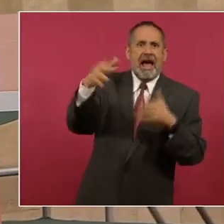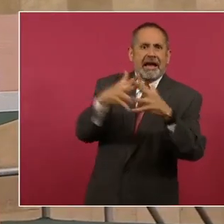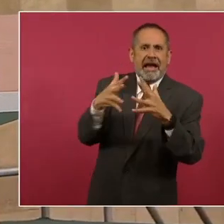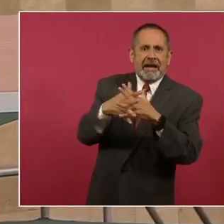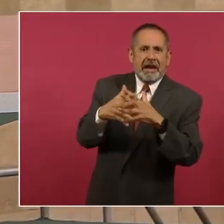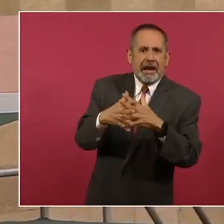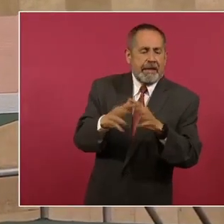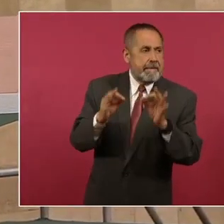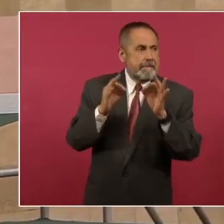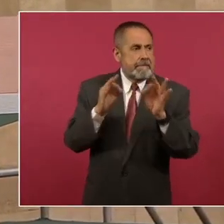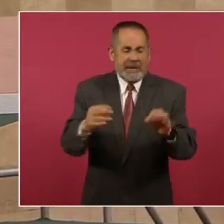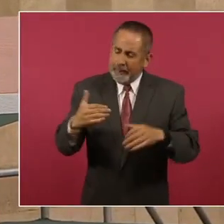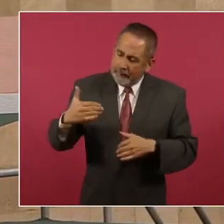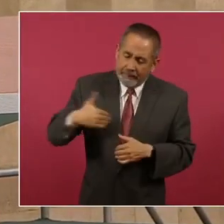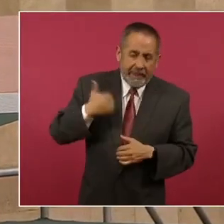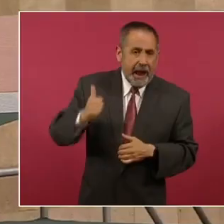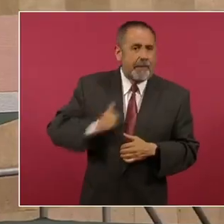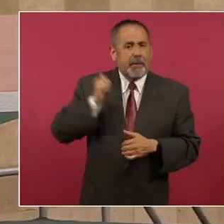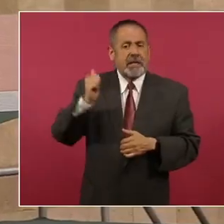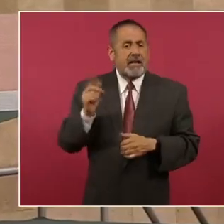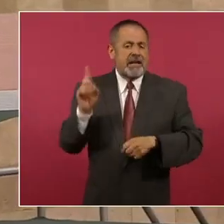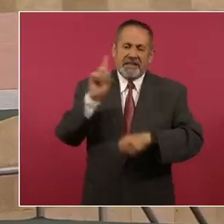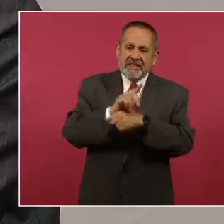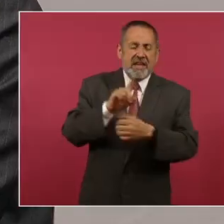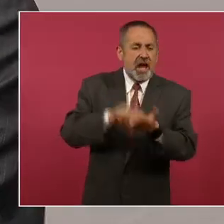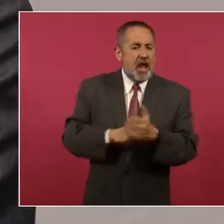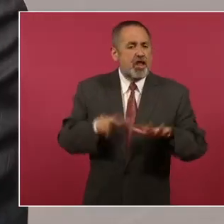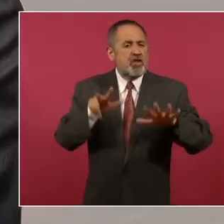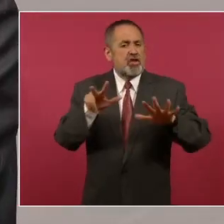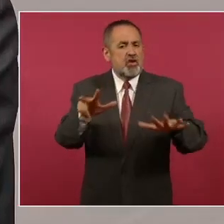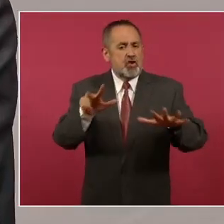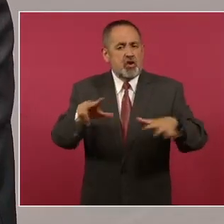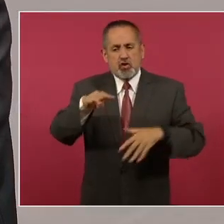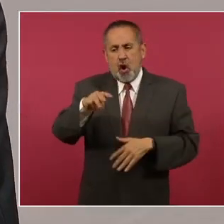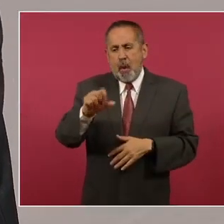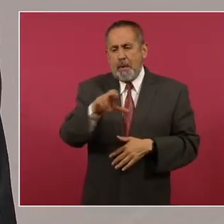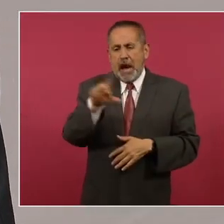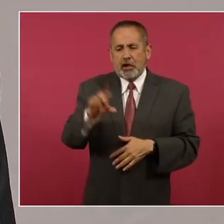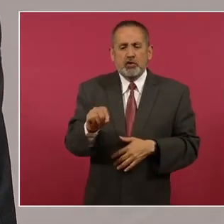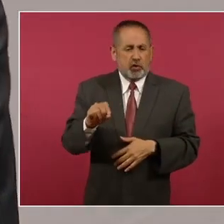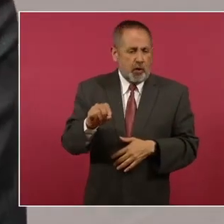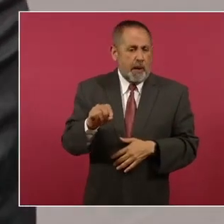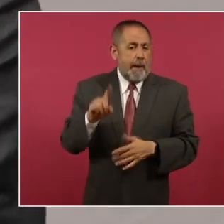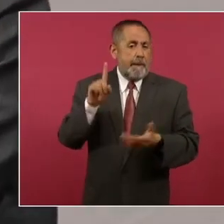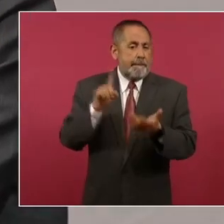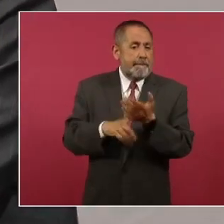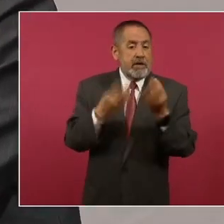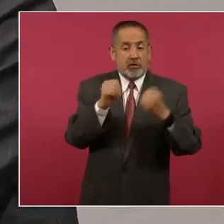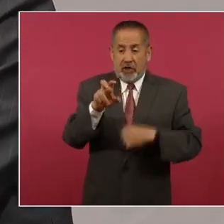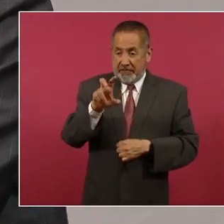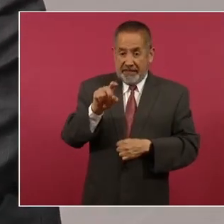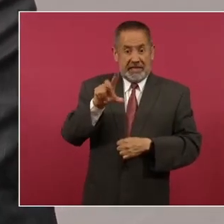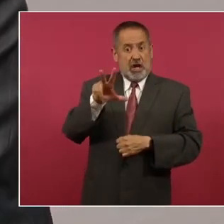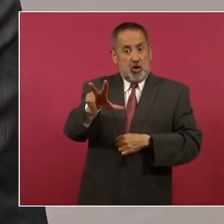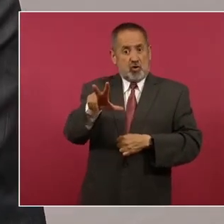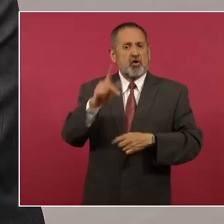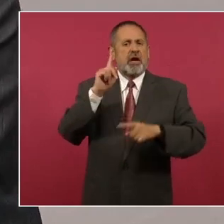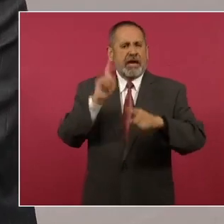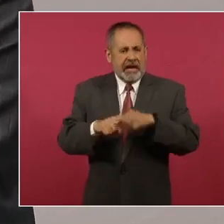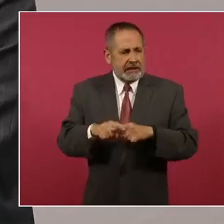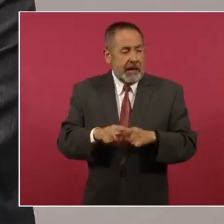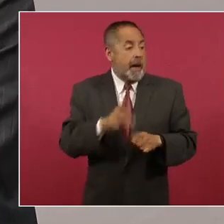circunstancia, el 18 de marzo de 1938 se llevó a cabo